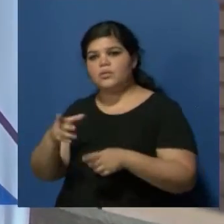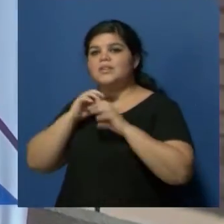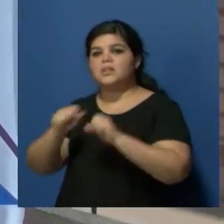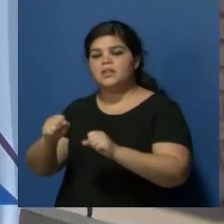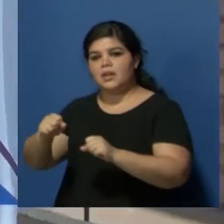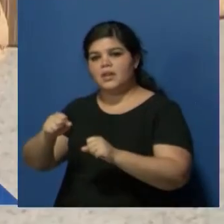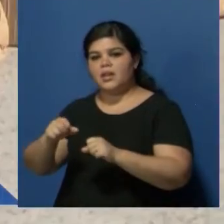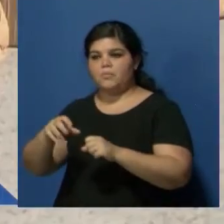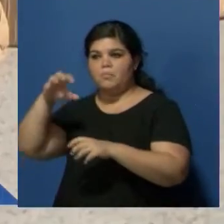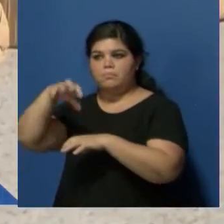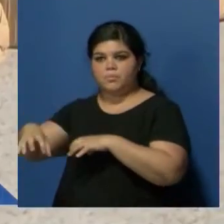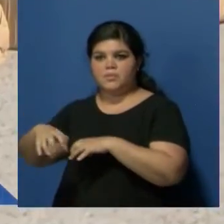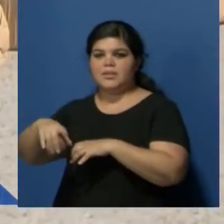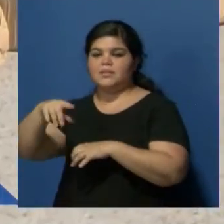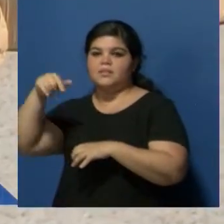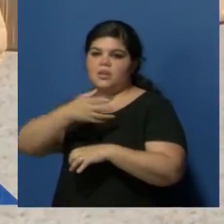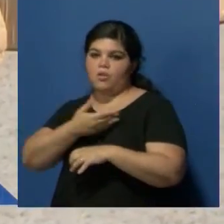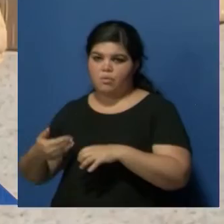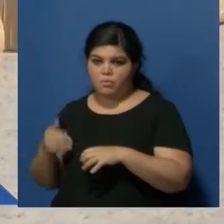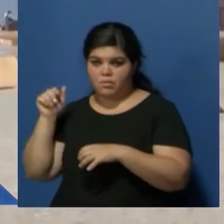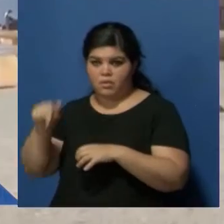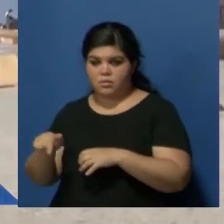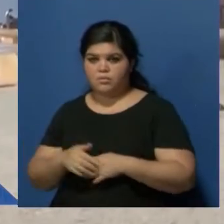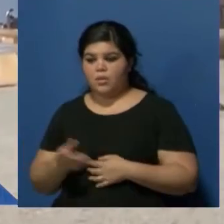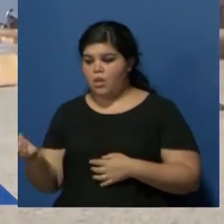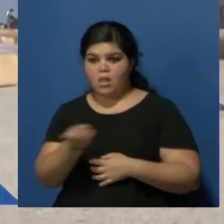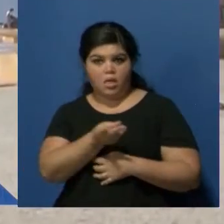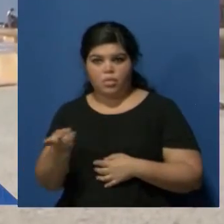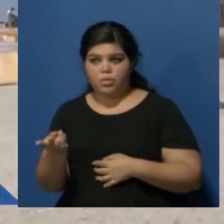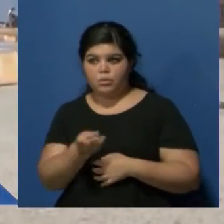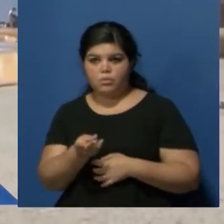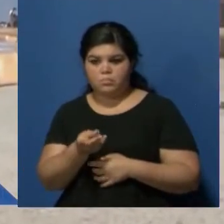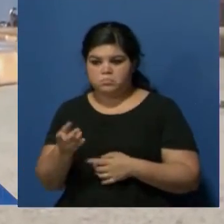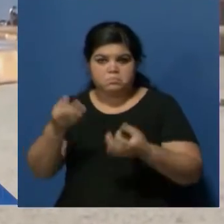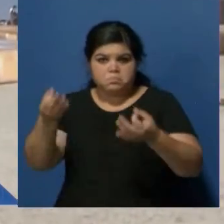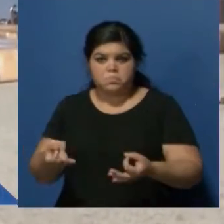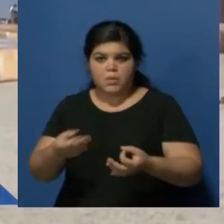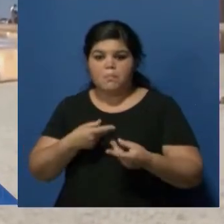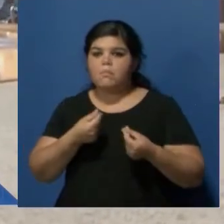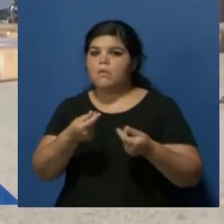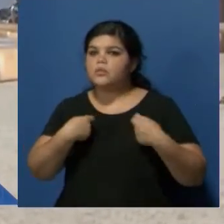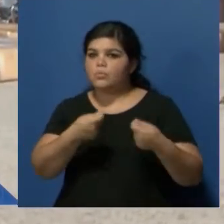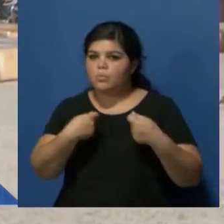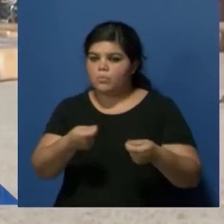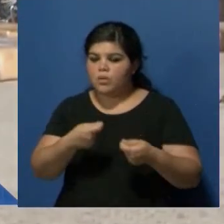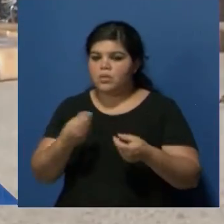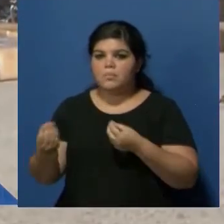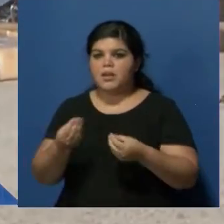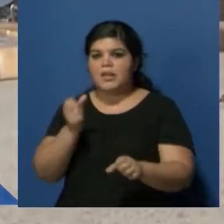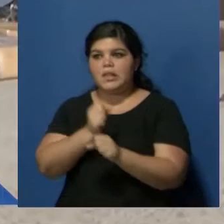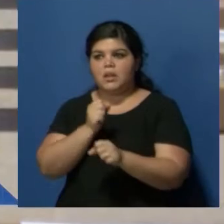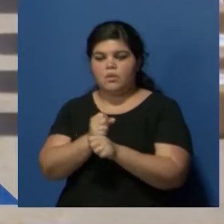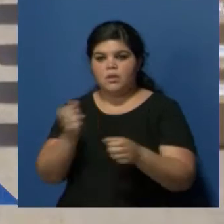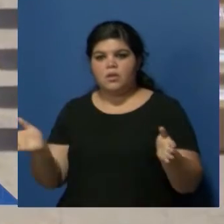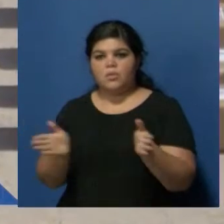de la Nación, que es una Secretaría de Estado. ¿Sí? Y que ambas cuentan con escasísimo presupuesto para trabajar en asistencia y en